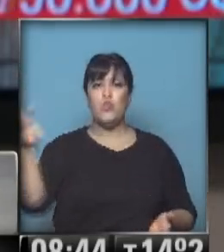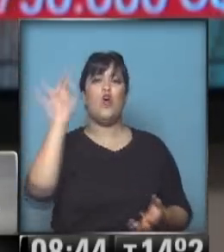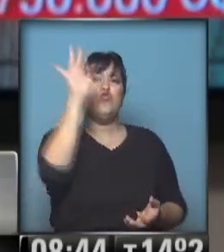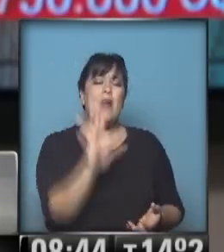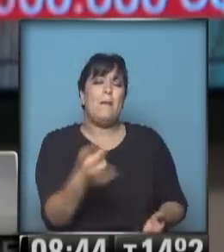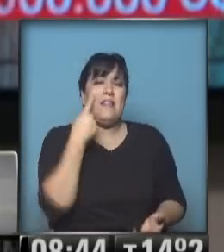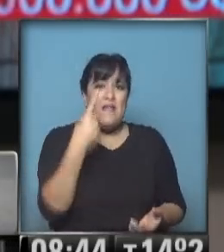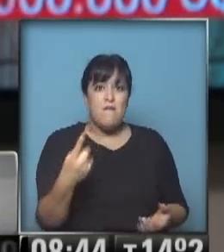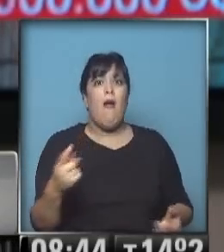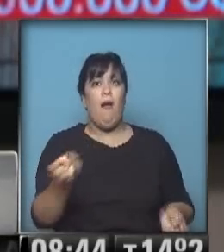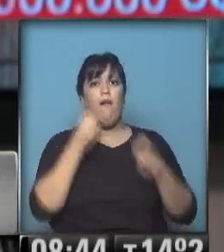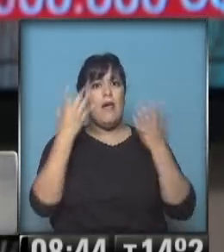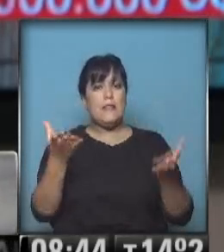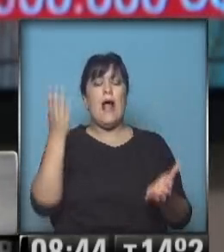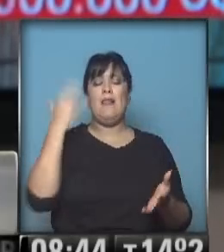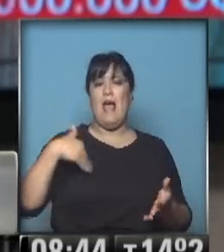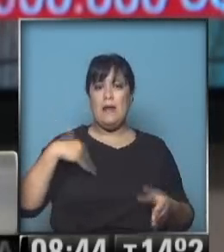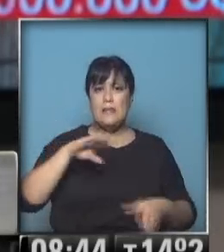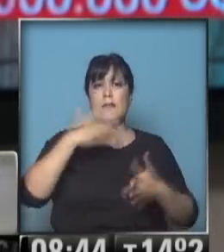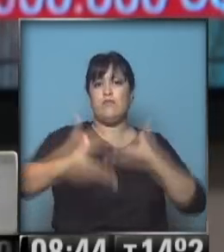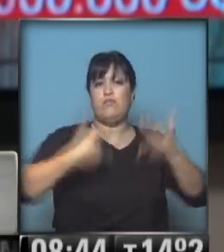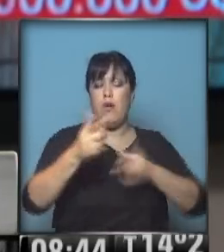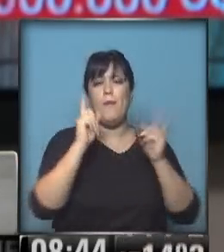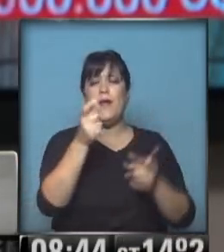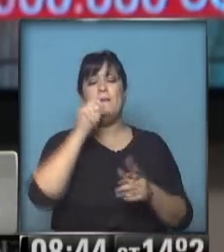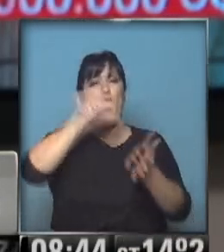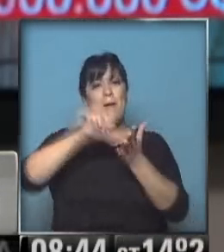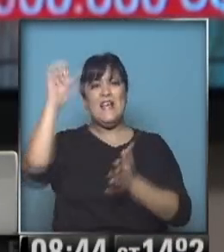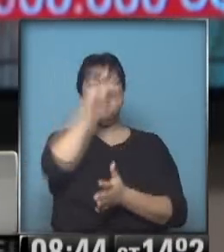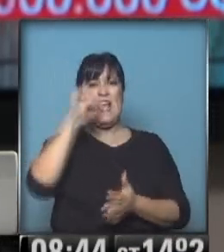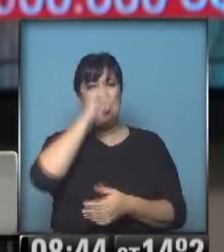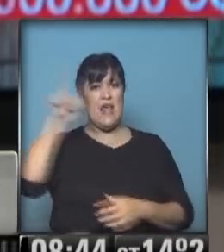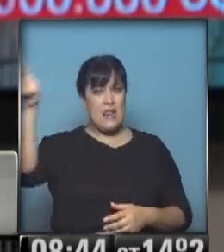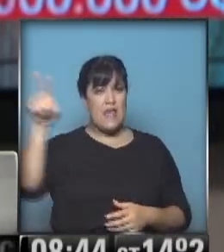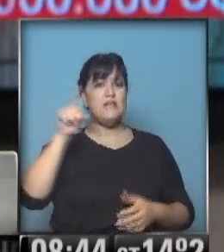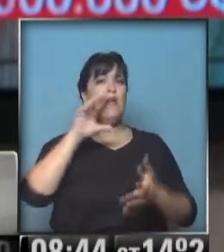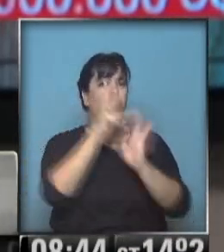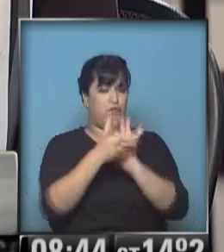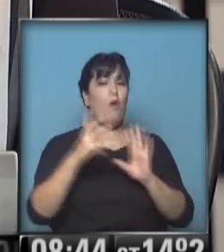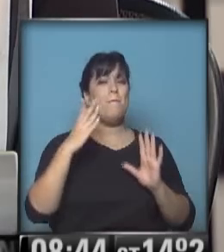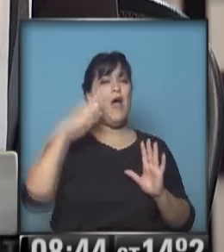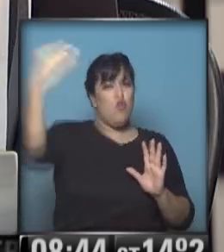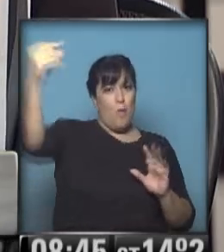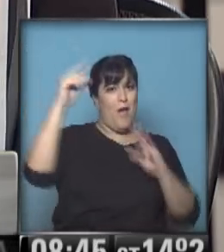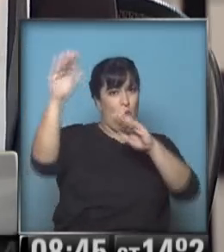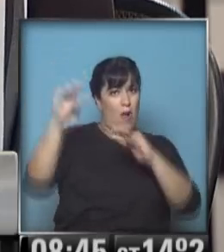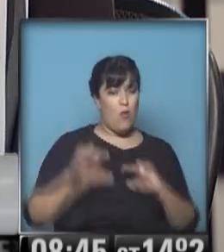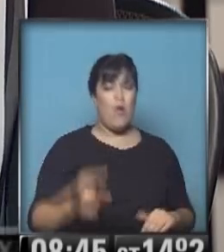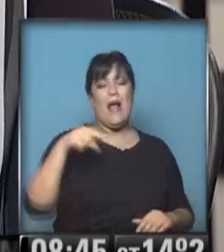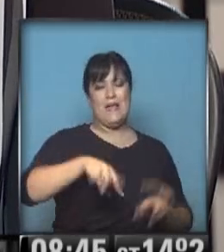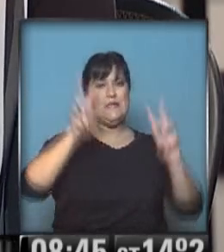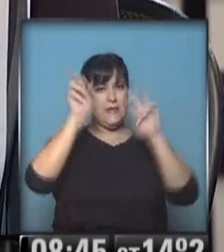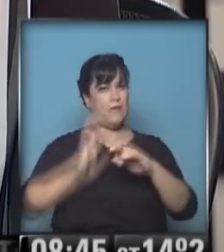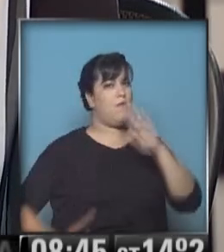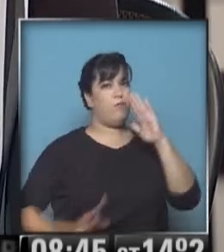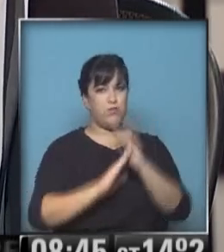cómo salió Argentina tema la deuda y lo que le está pasando a Grecia por ejemplo siguiendo la la receta No claro Bueno ese va a ser el tema central esta semana